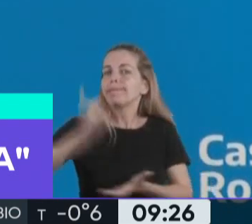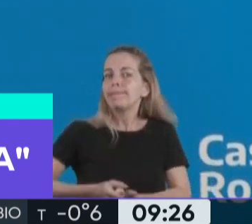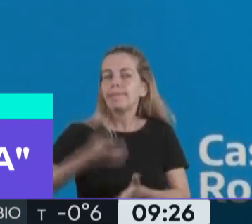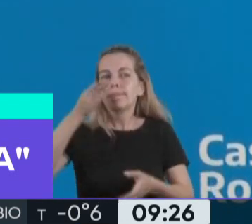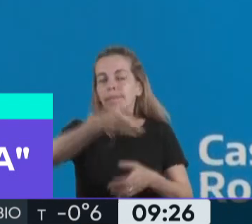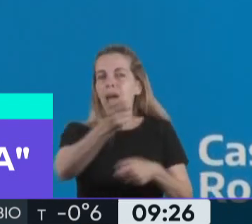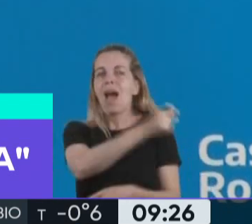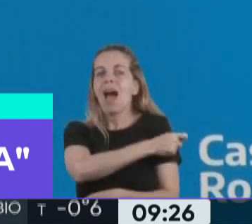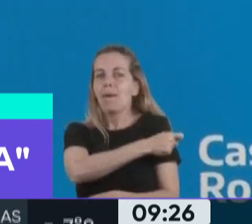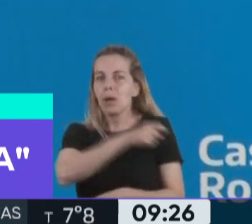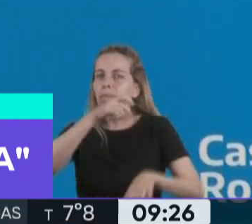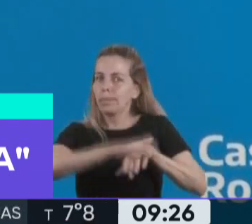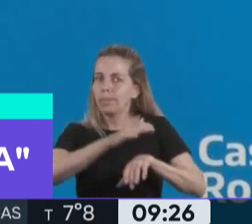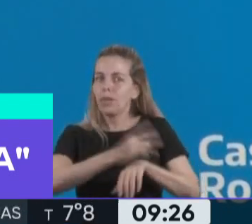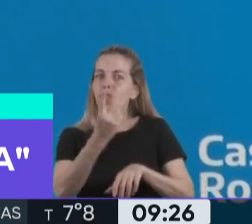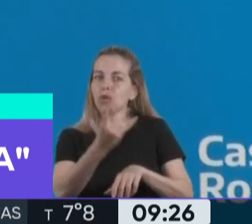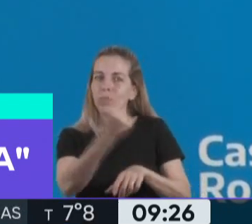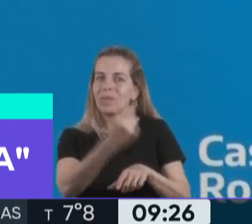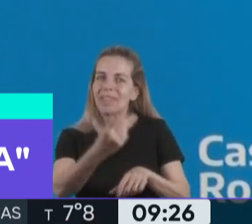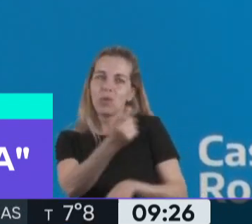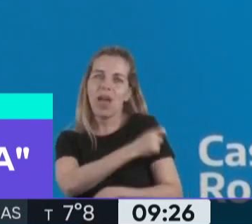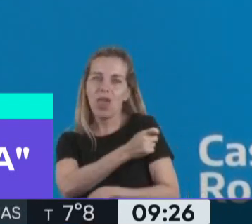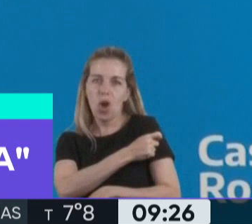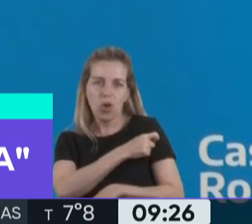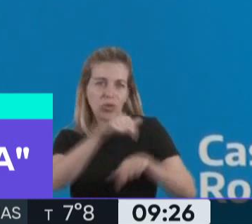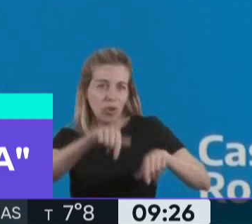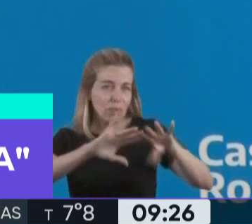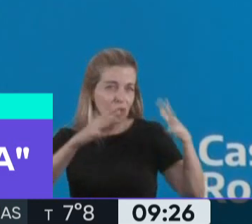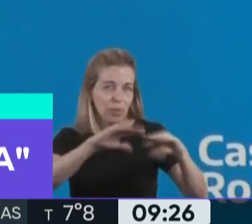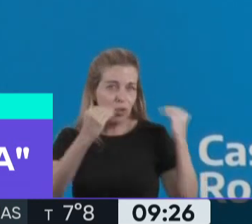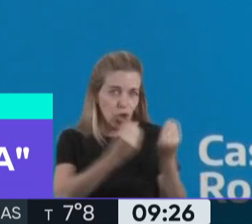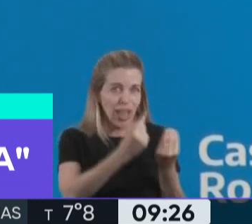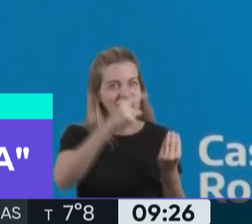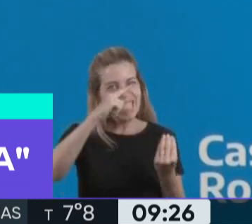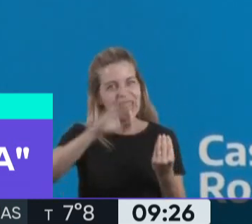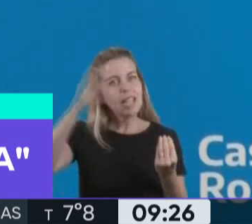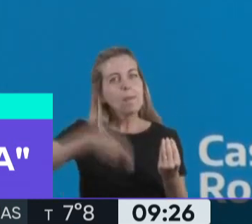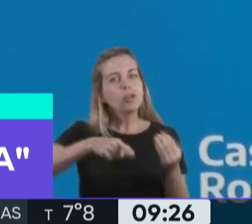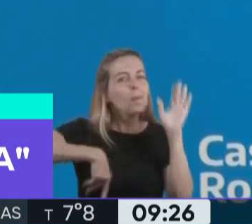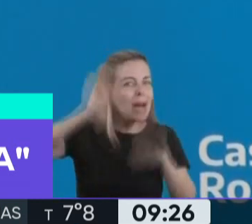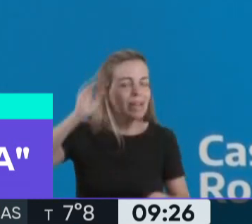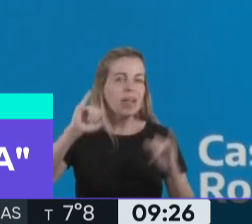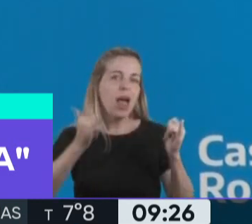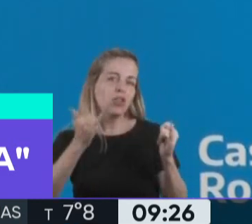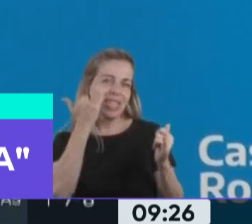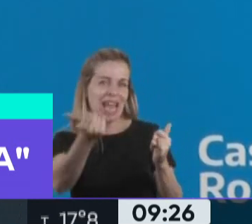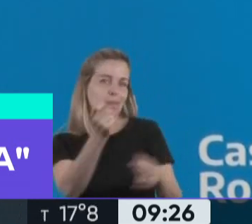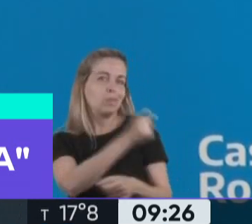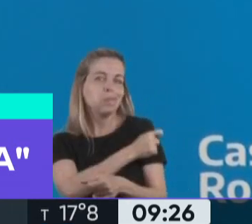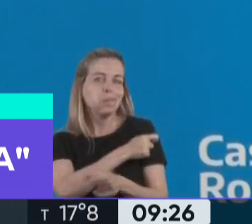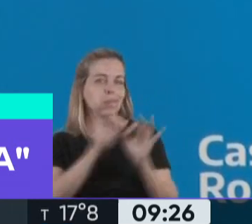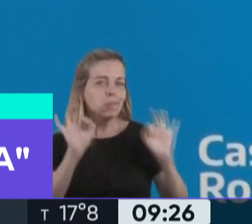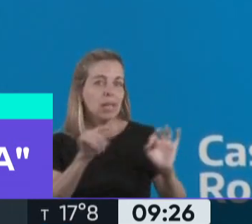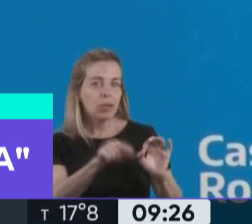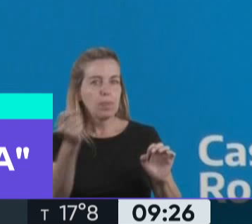esa responsabilidad y darse las 2 dosis de vacunas y hoy hay más del 70% de los adolescentes ya vacunados y esos números nos parece que tienen que